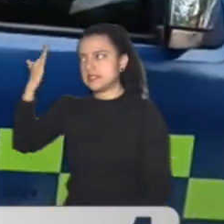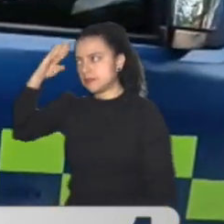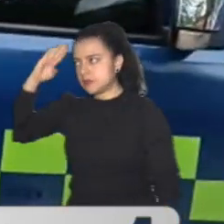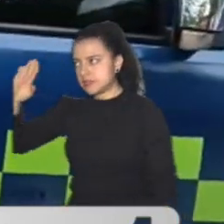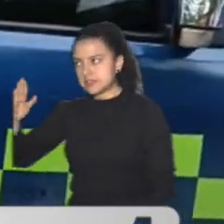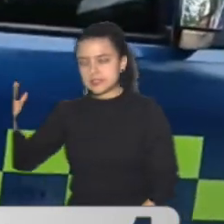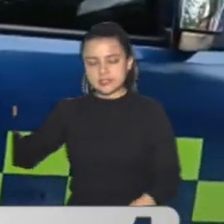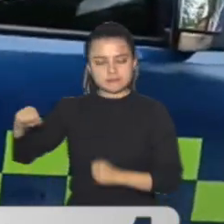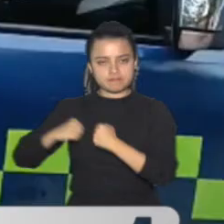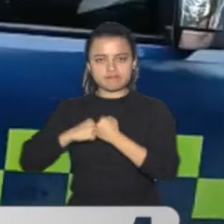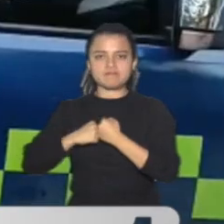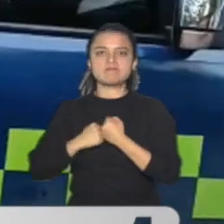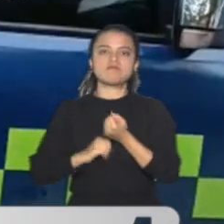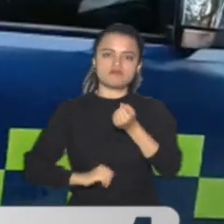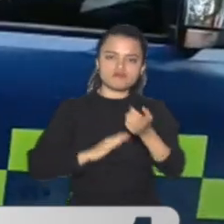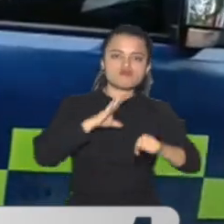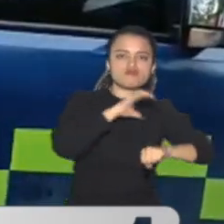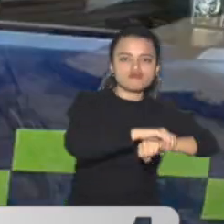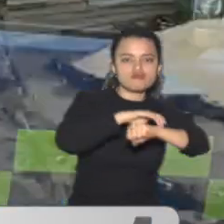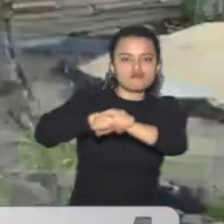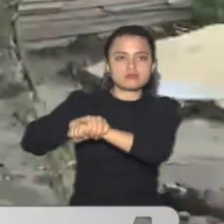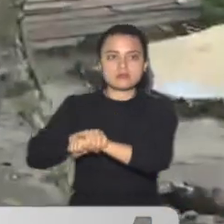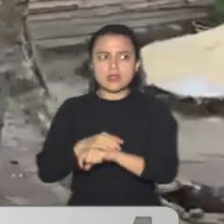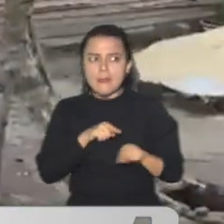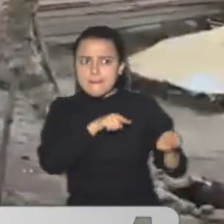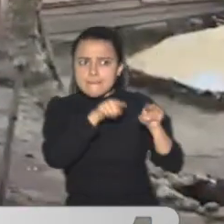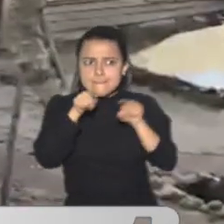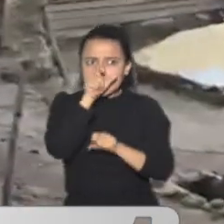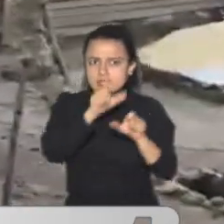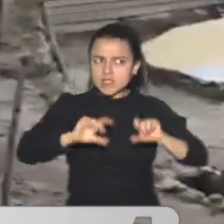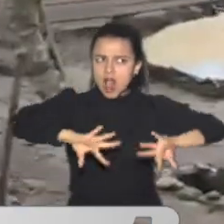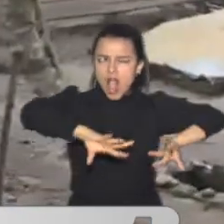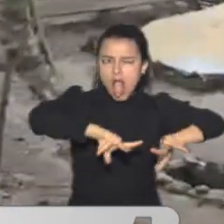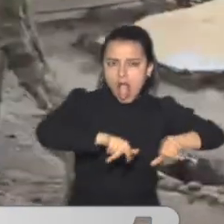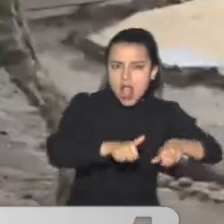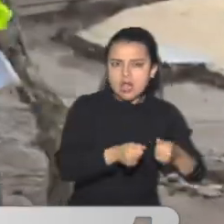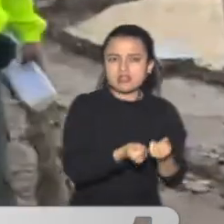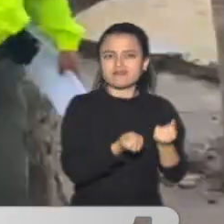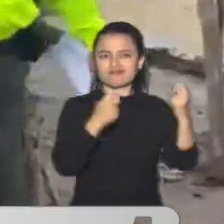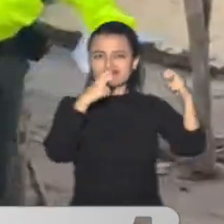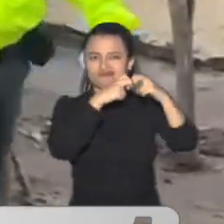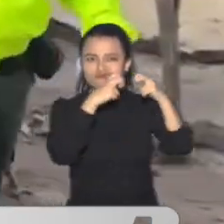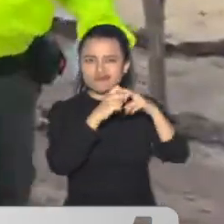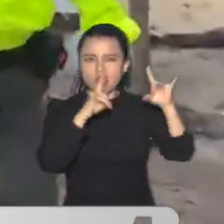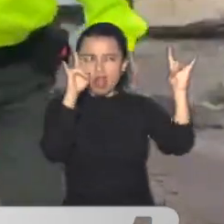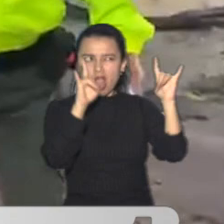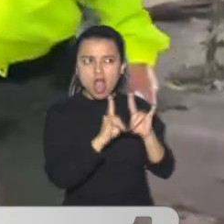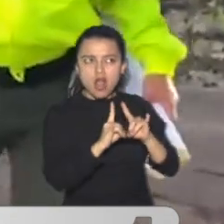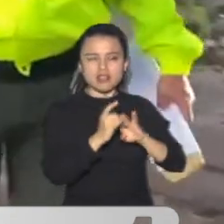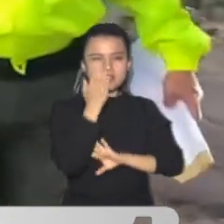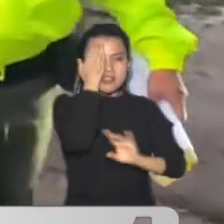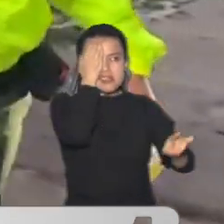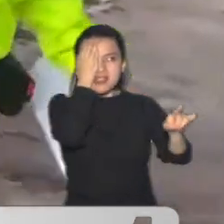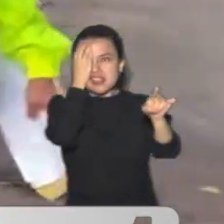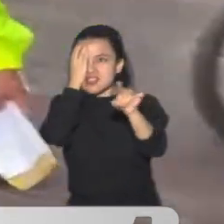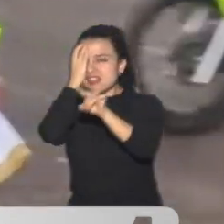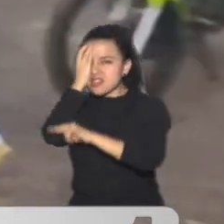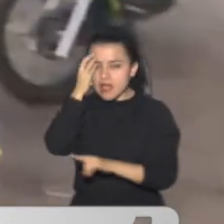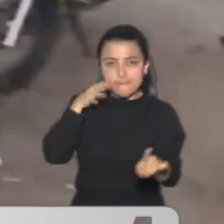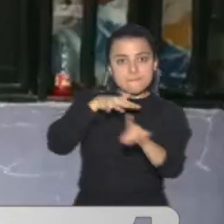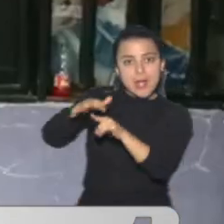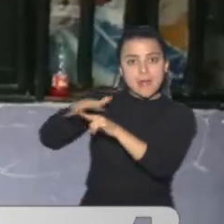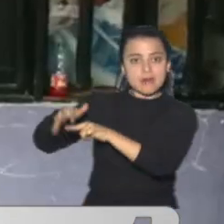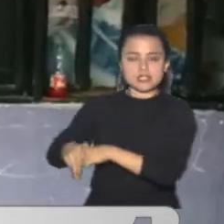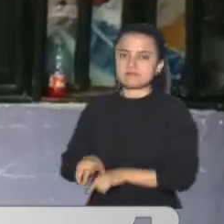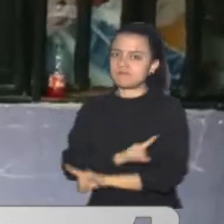y también de esta manera reducir a quienes insisten en el robo de redes en el robo de energía afectando a nuestros usuarios en los diferentes municipios